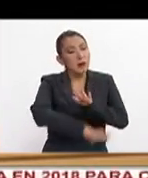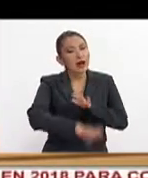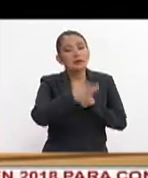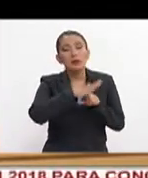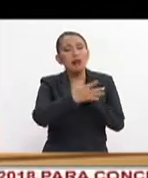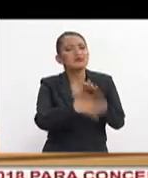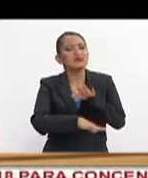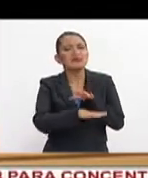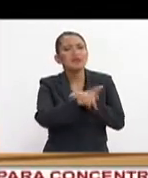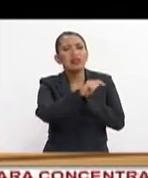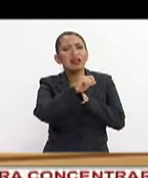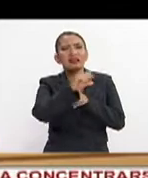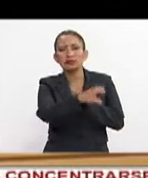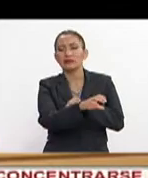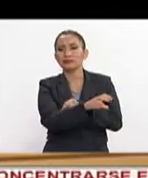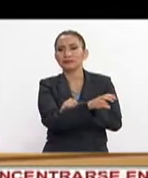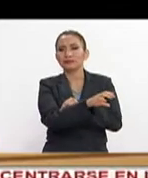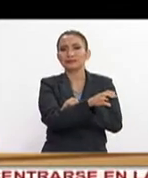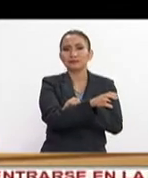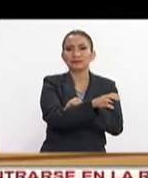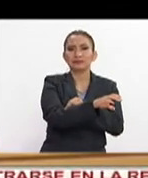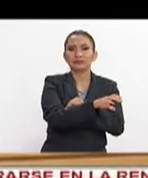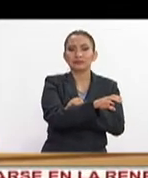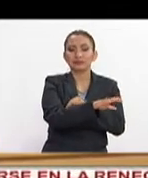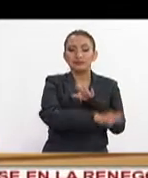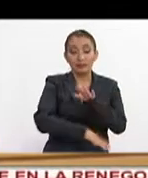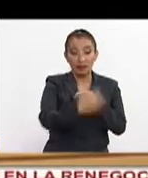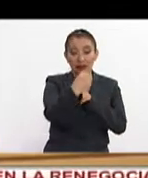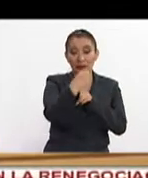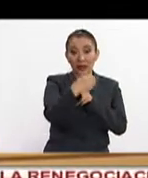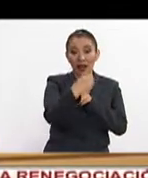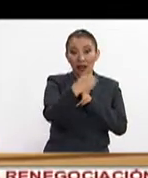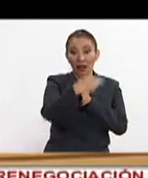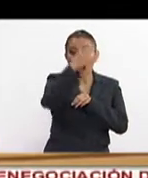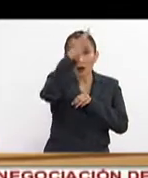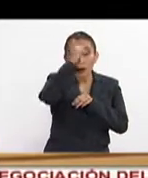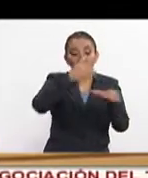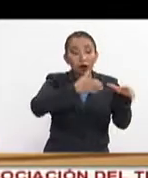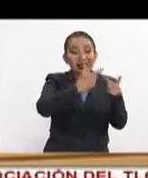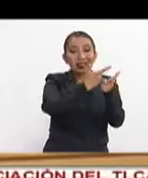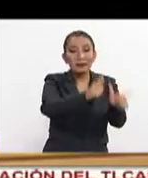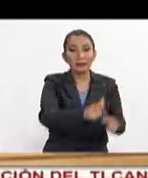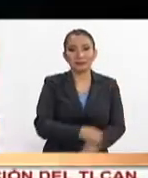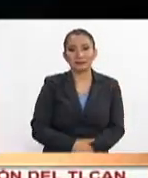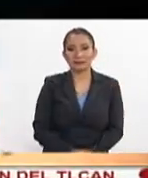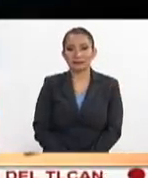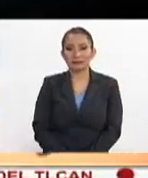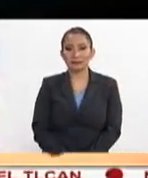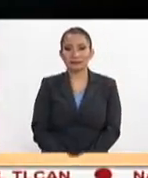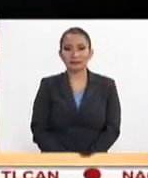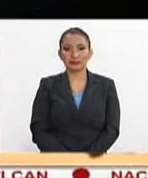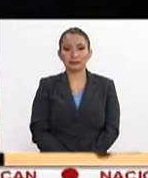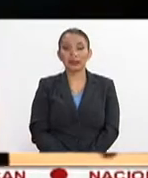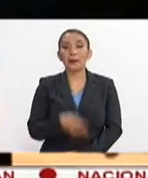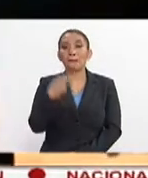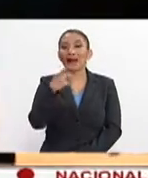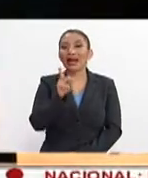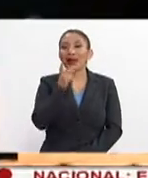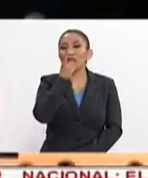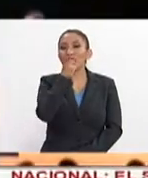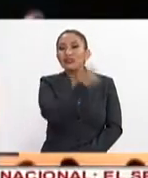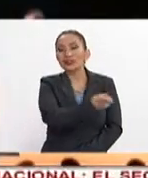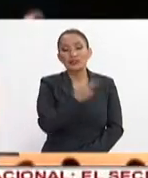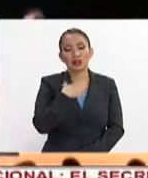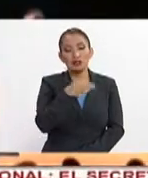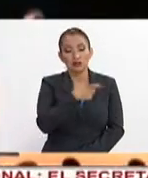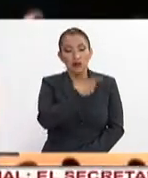es la esencia de un Tratado de Libre Comercio? En su nombre lo dice, que el comercio sea libre. Sin embargo, reiteró que